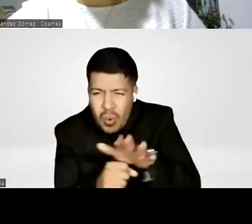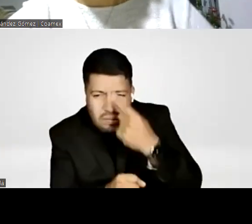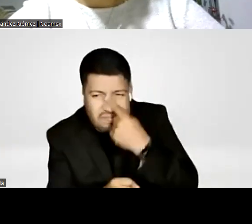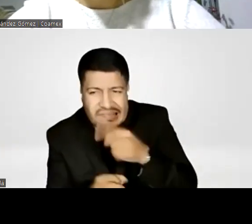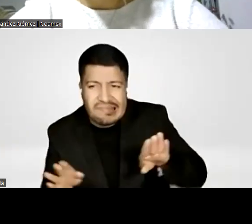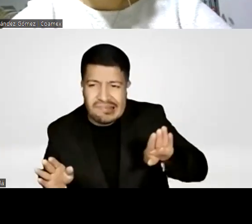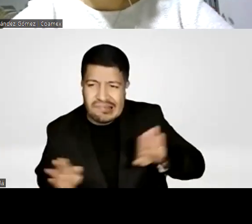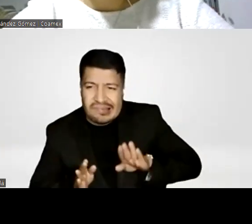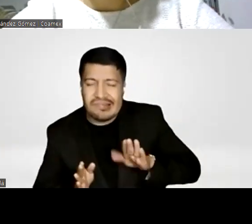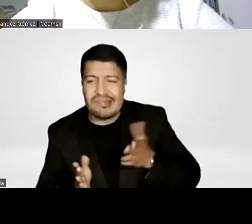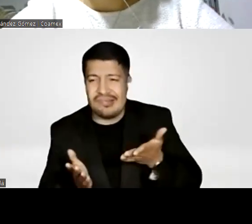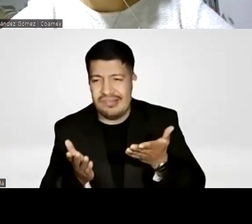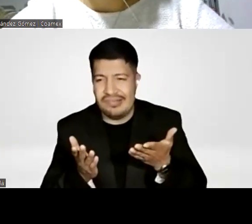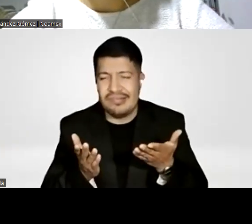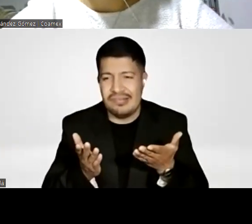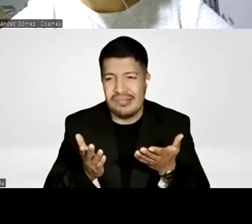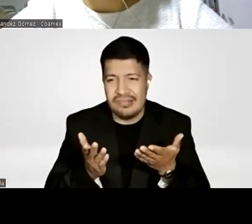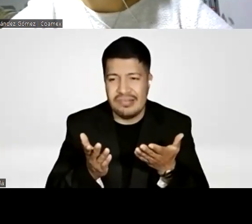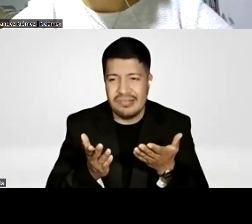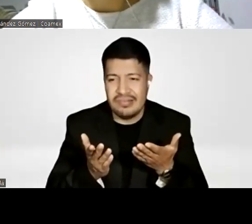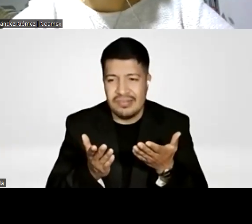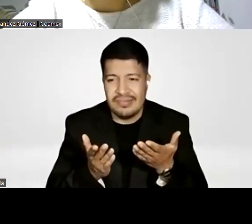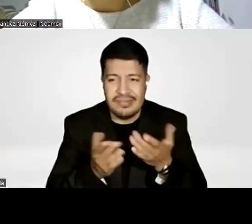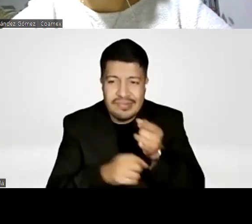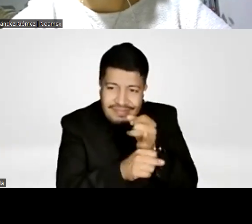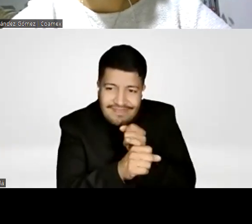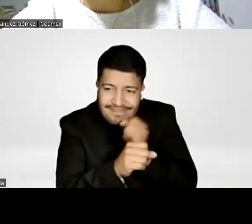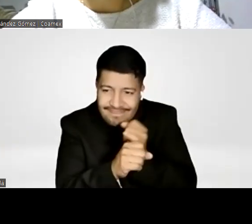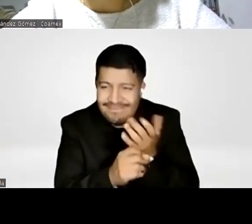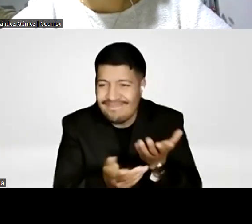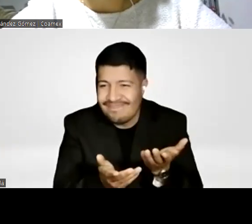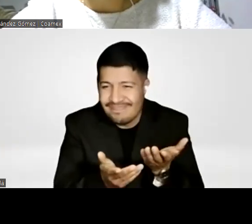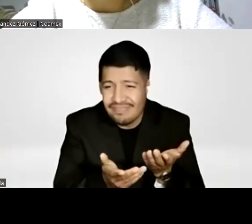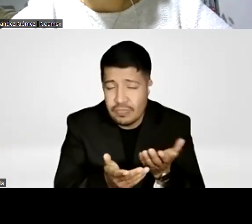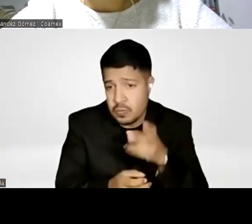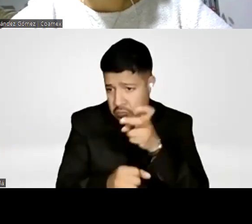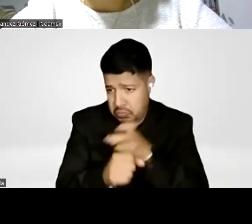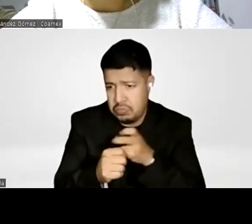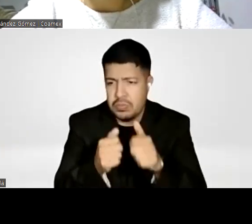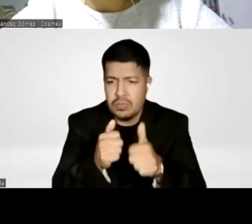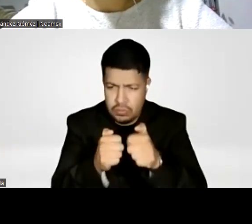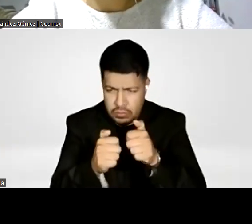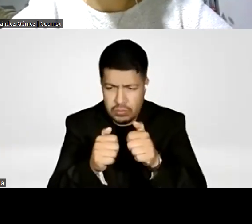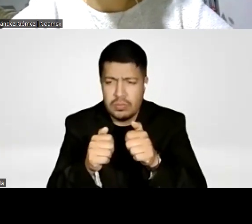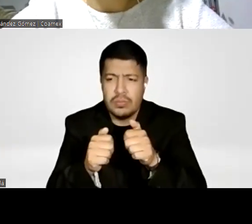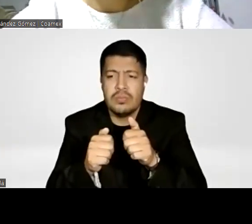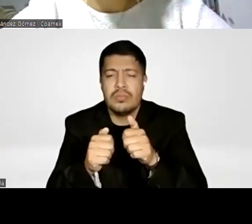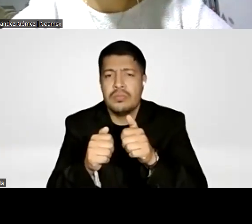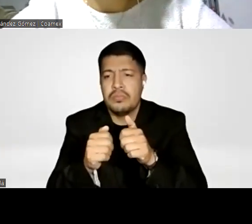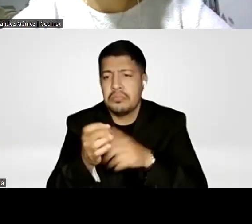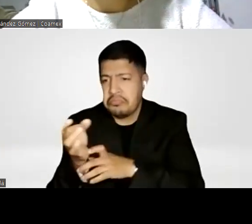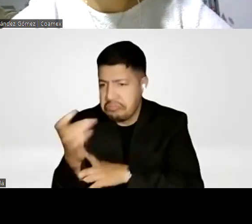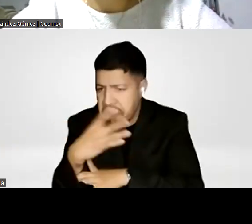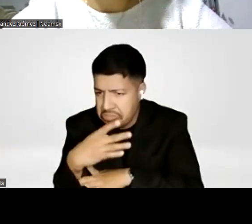como contemplando. Pero te invito a que nos escribas. El maestro Raúl dejó